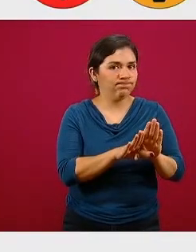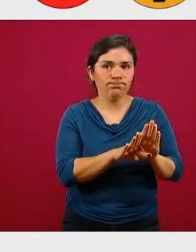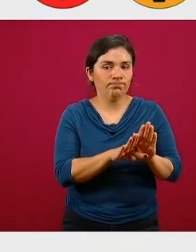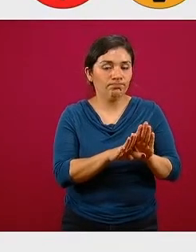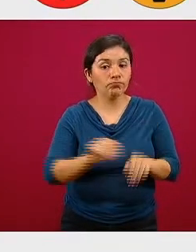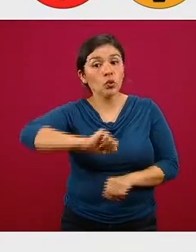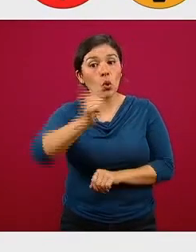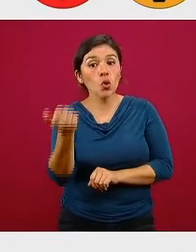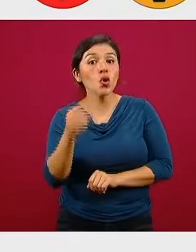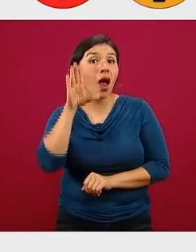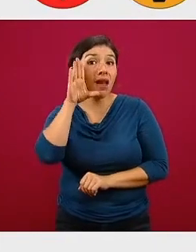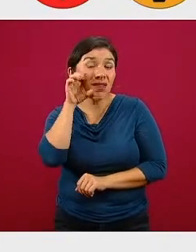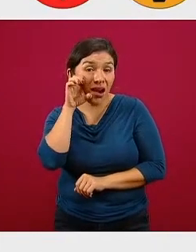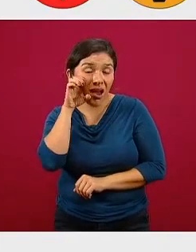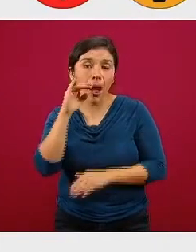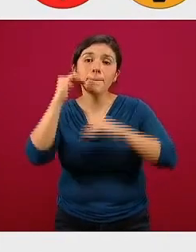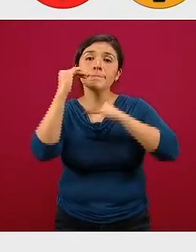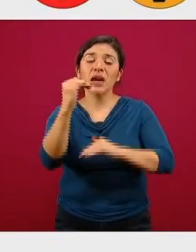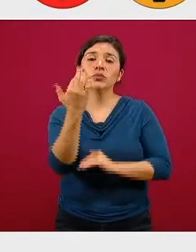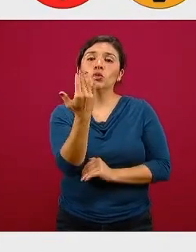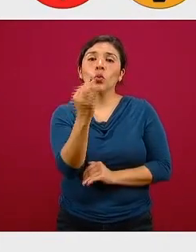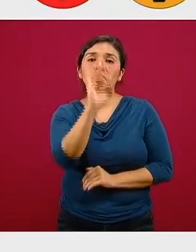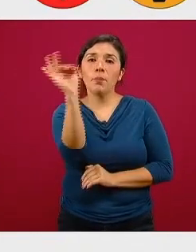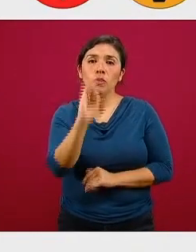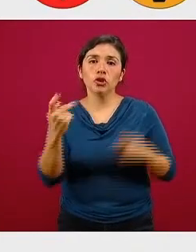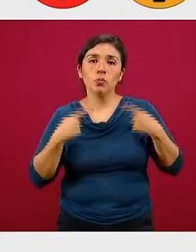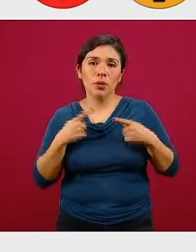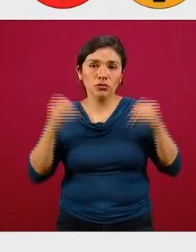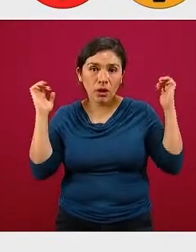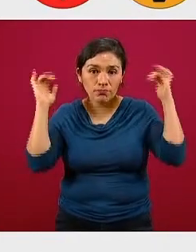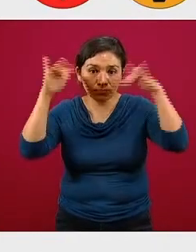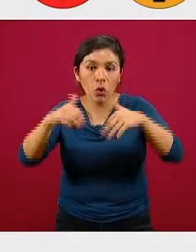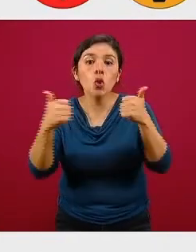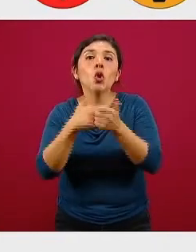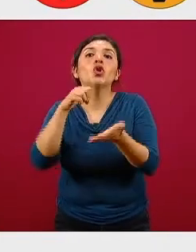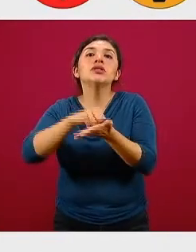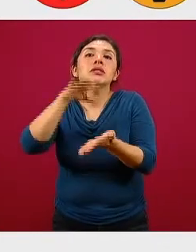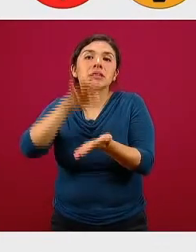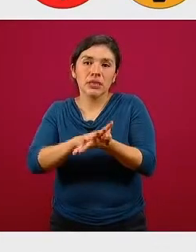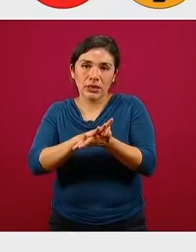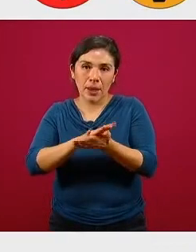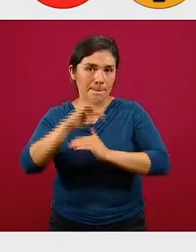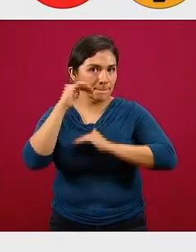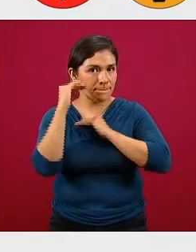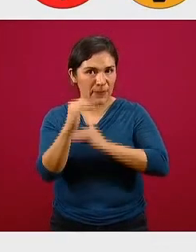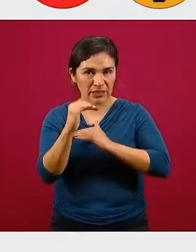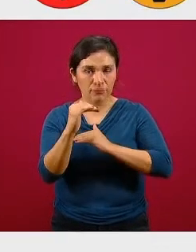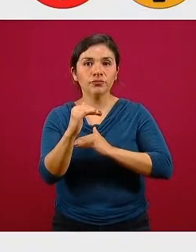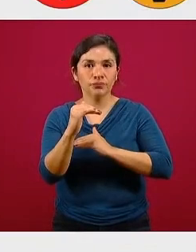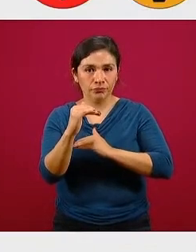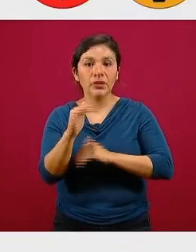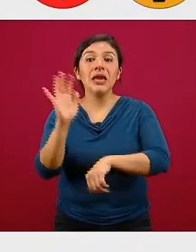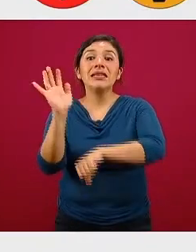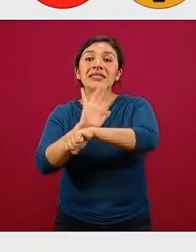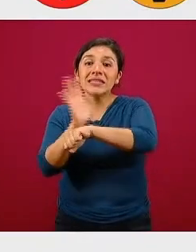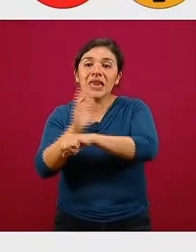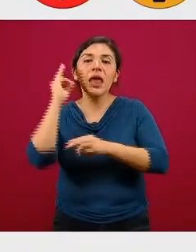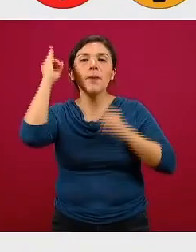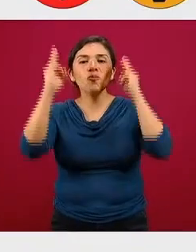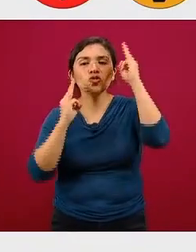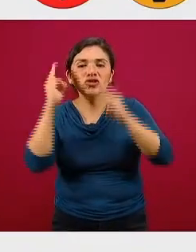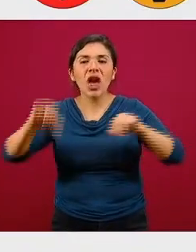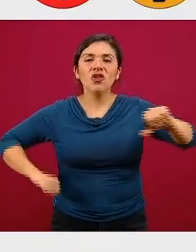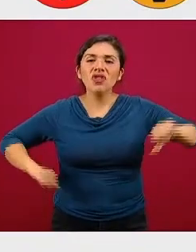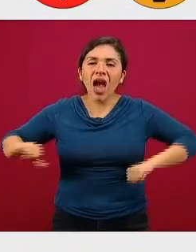rojo y con un 50% de aforo y con cita en semáforo naranja. Cines, museos,